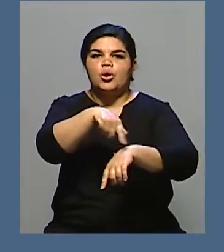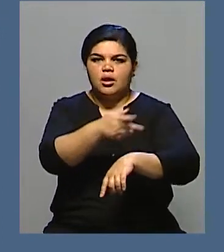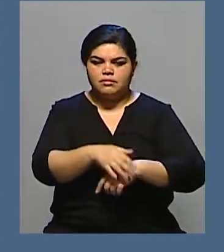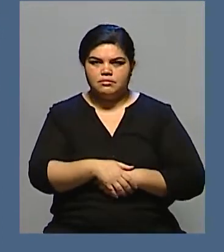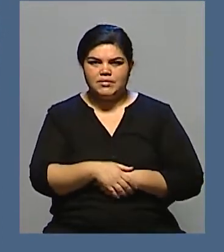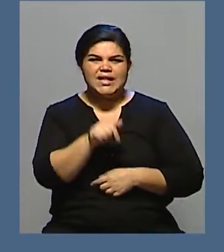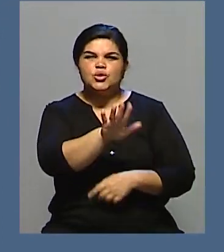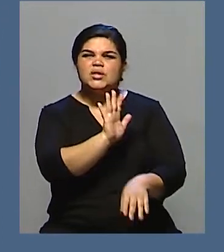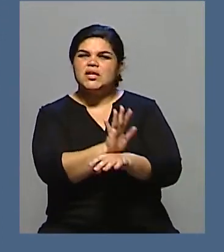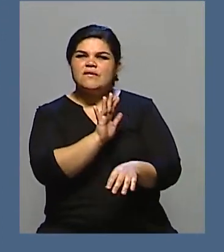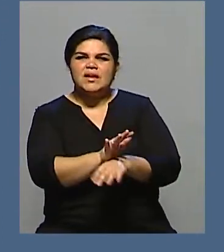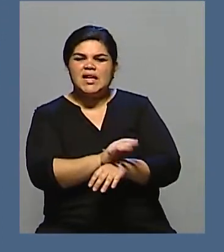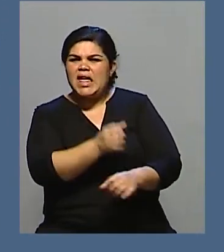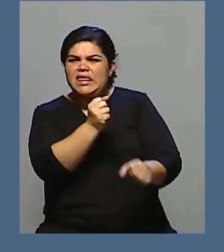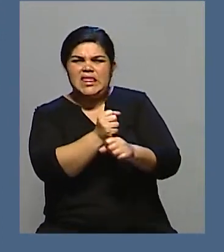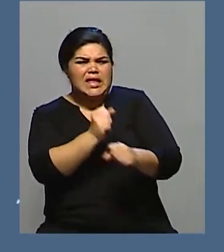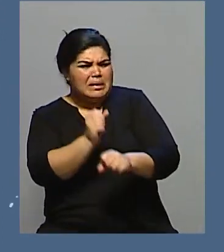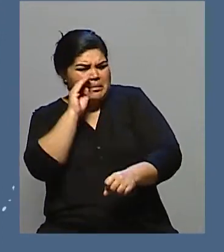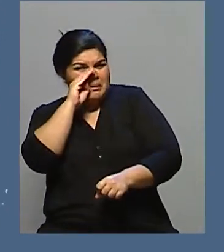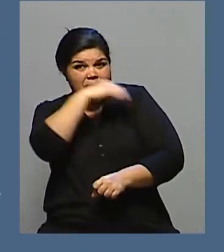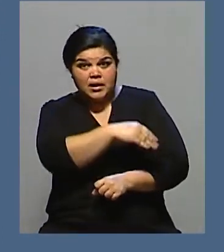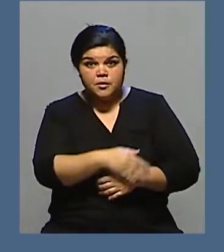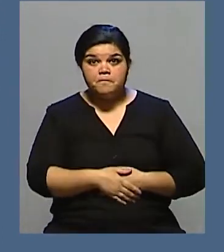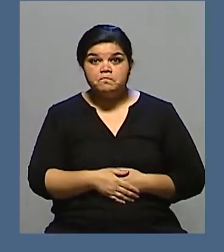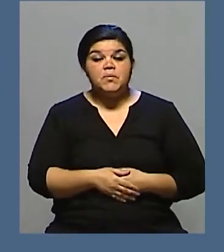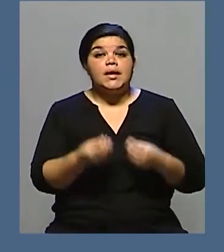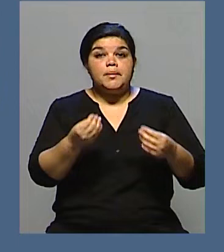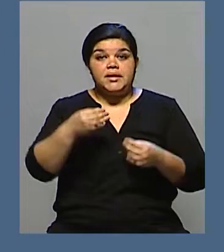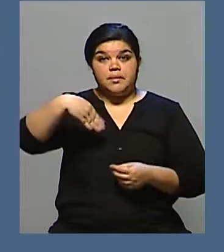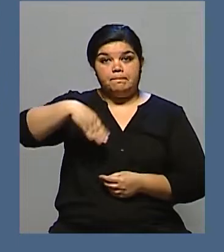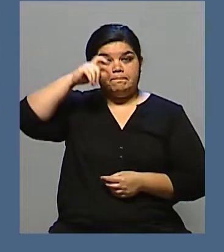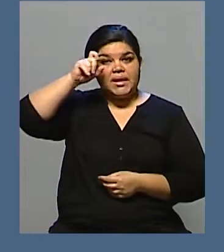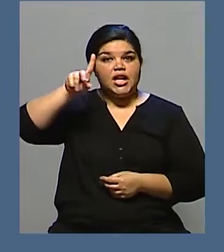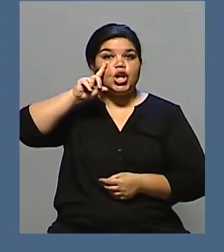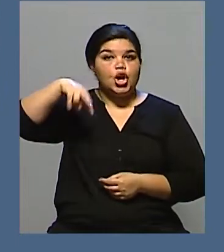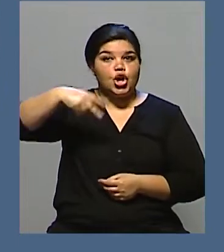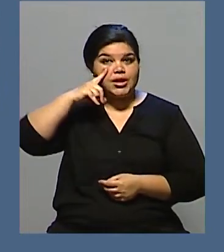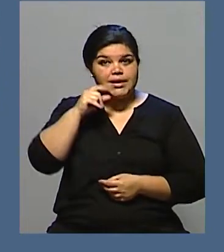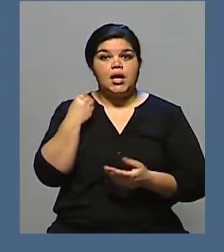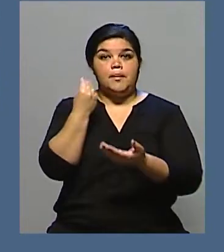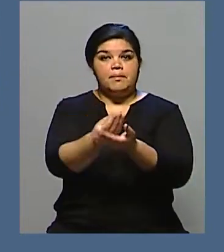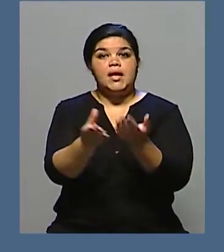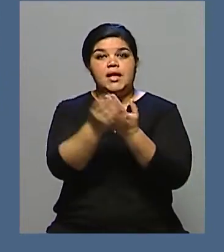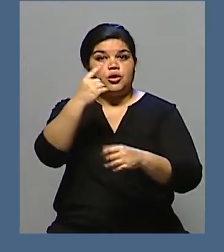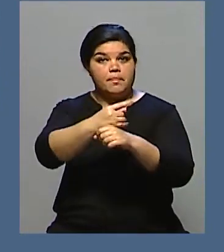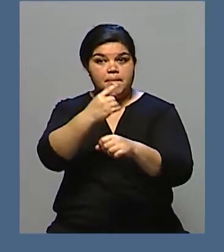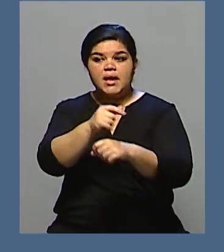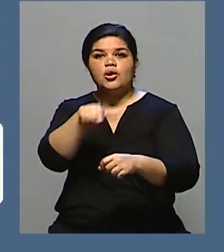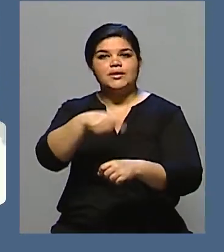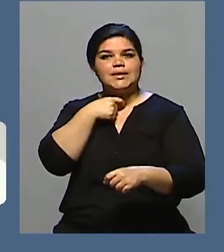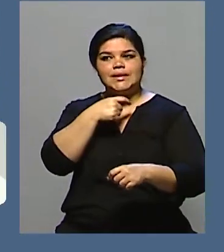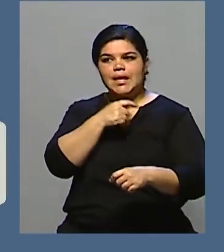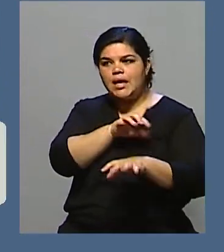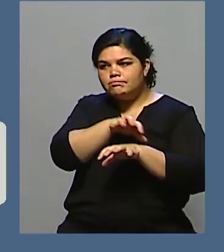es bloquear este flujo y mandar abrir una oficina directamente en Libia